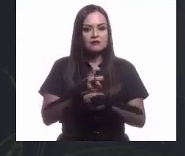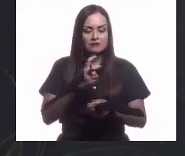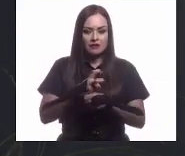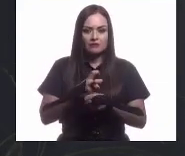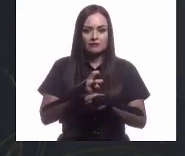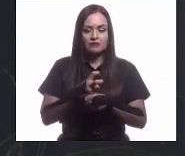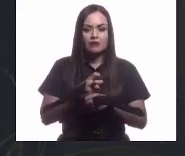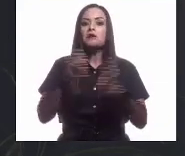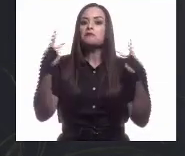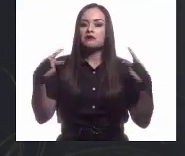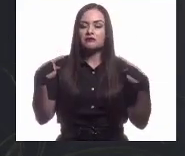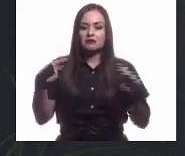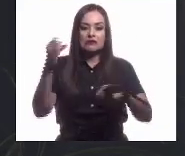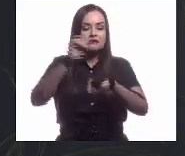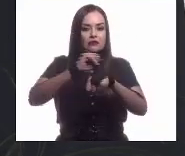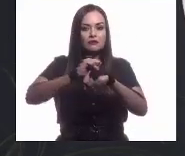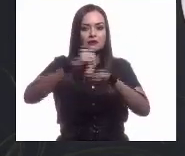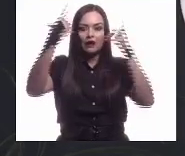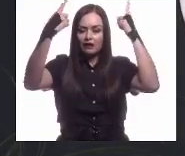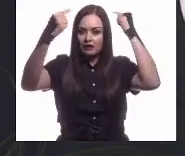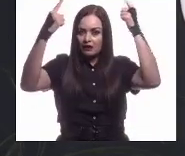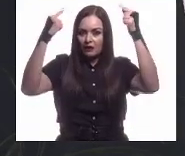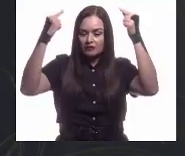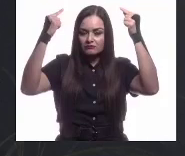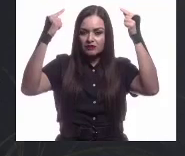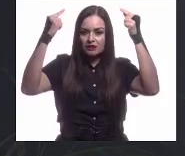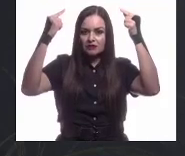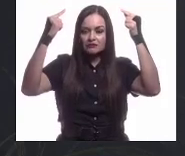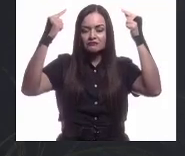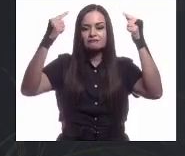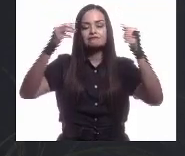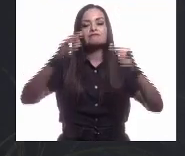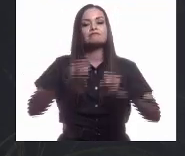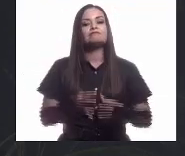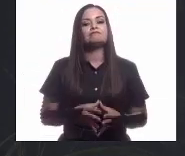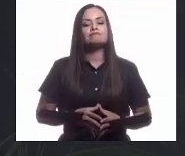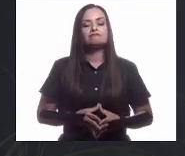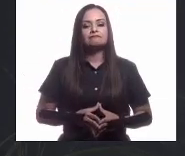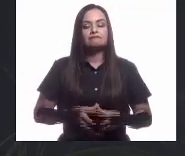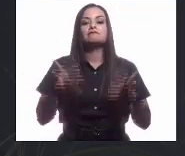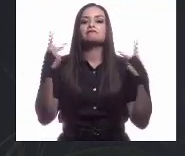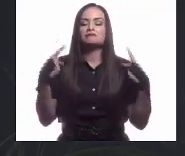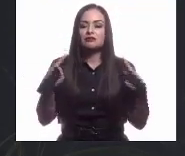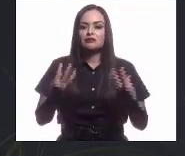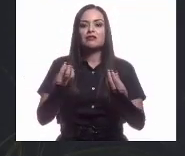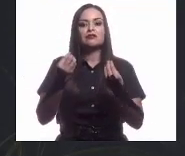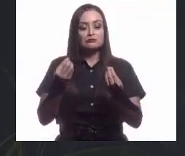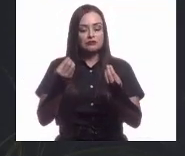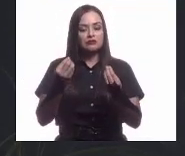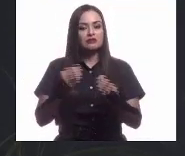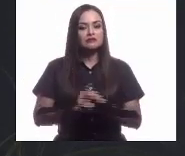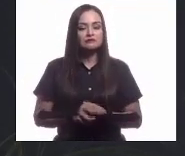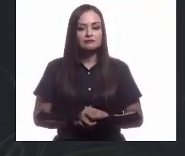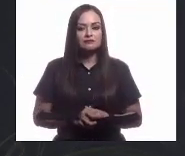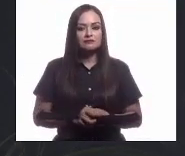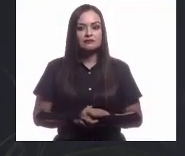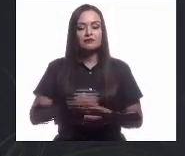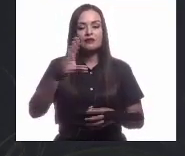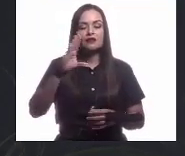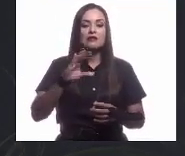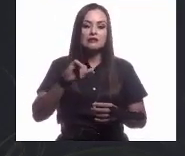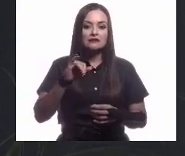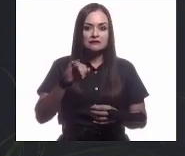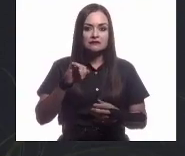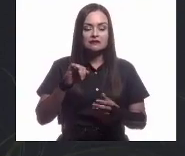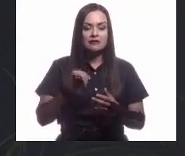de secundaria. Mantenemos izada y muy en alto la bandera blanca de la alfabetización. 98 de cada 100 sudcalifornianos